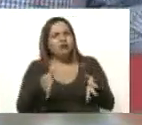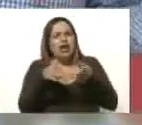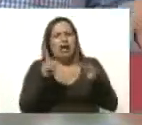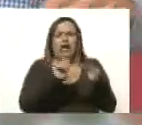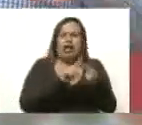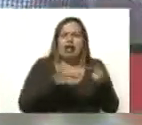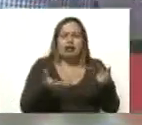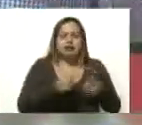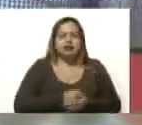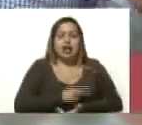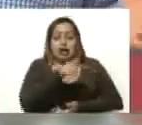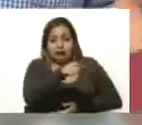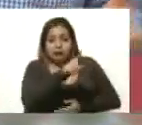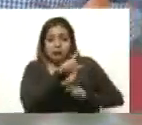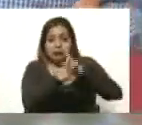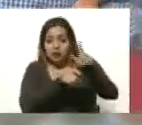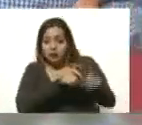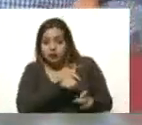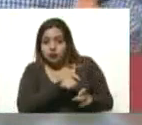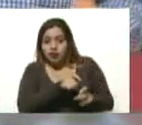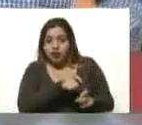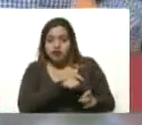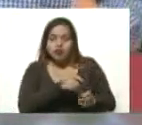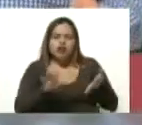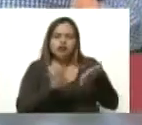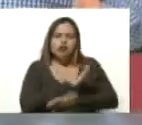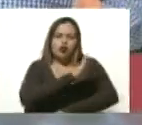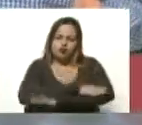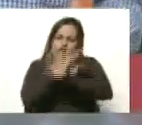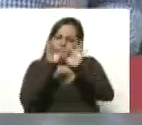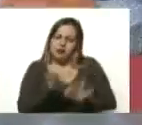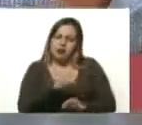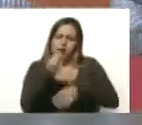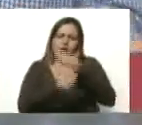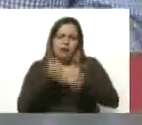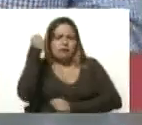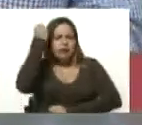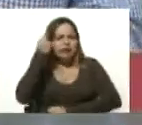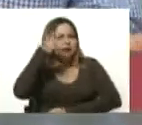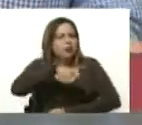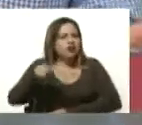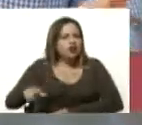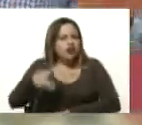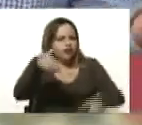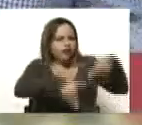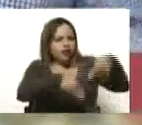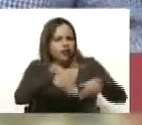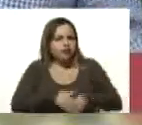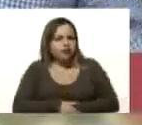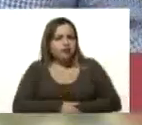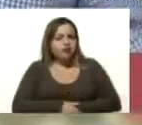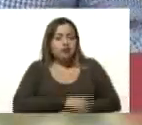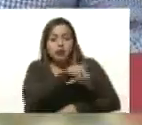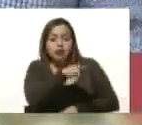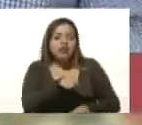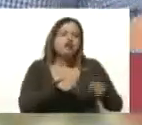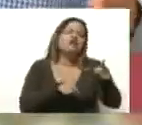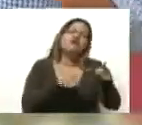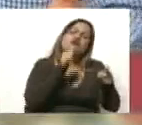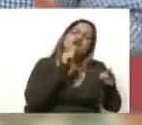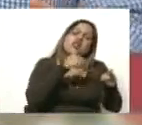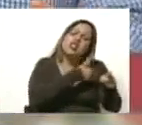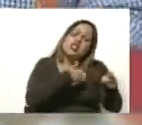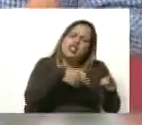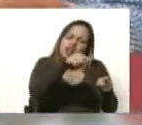esta es una pregunta que se hace dentro de un capítulo de comportamiento electoral. Le preguntamos a la gente primero por quién votaría.